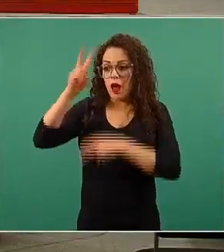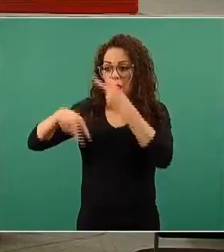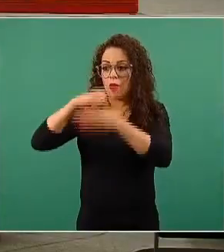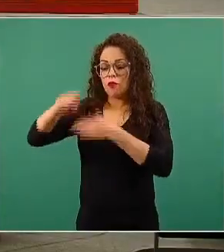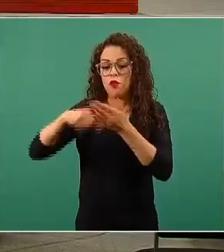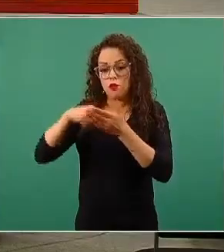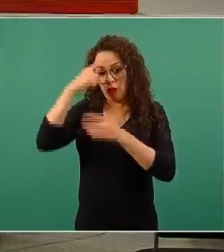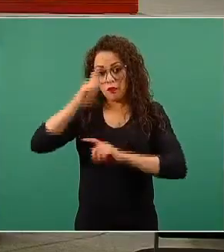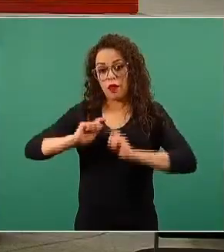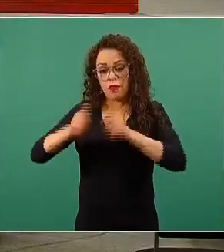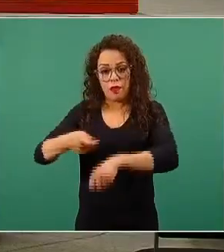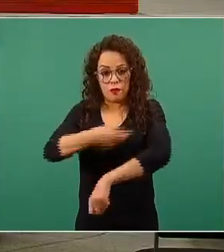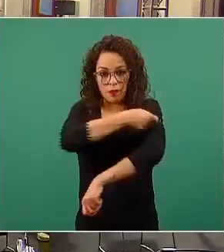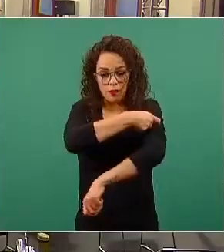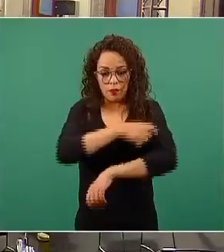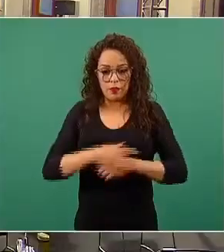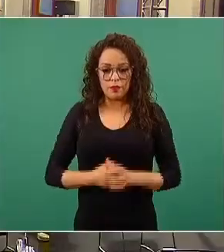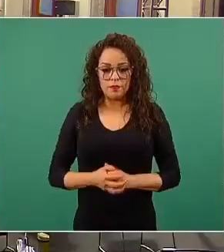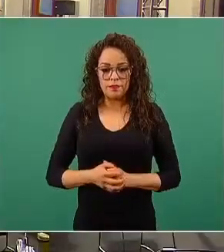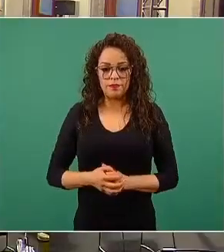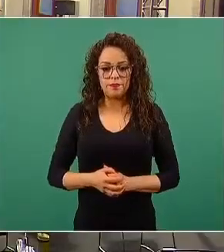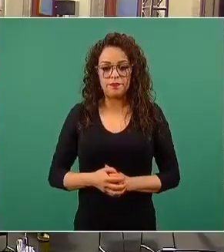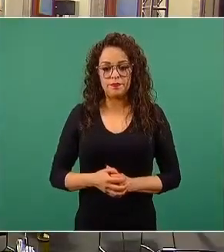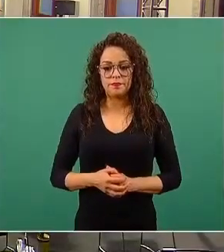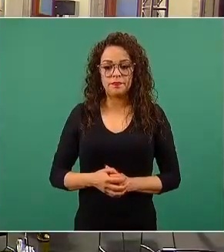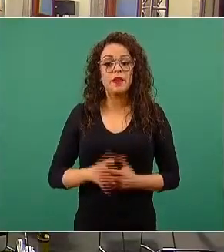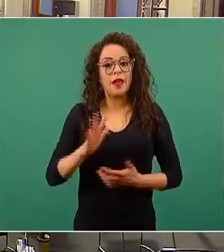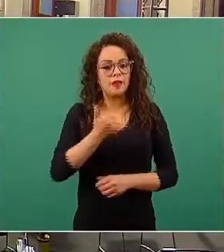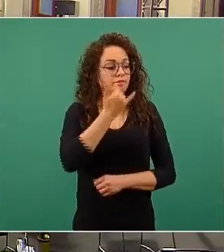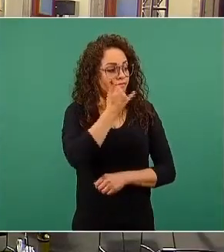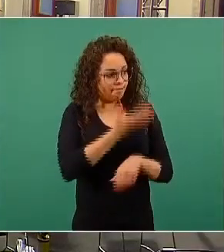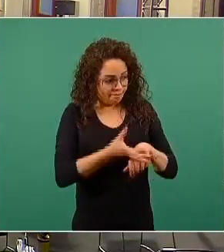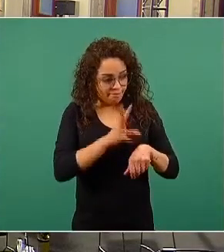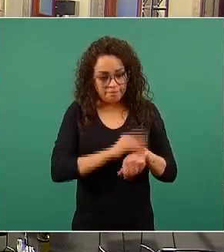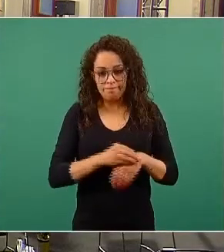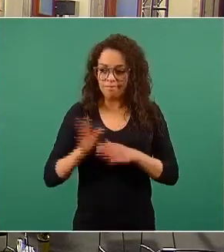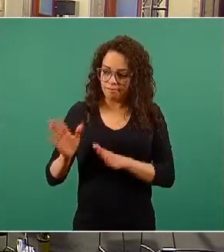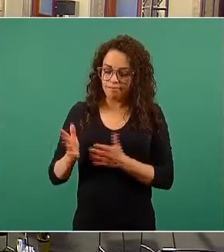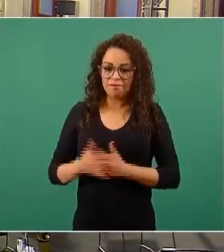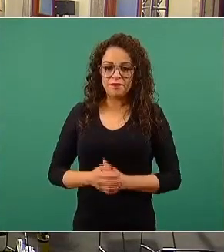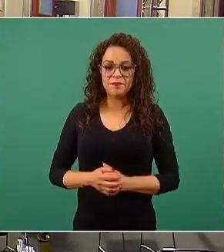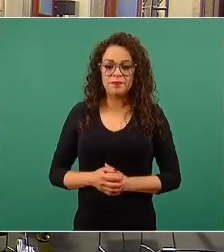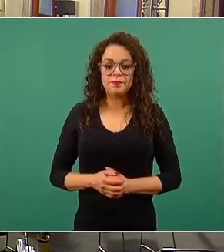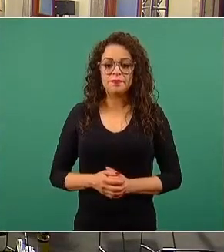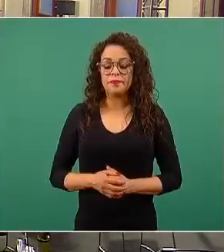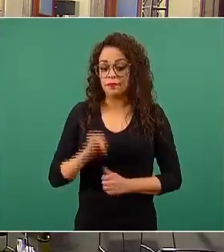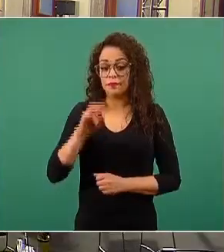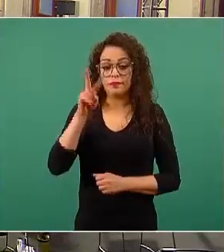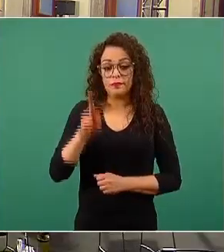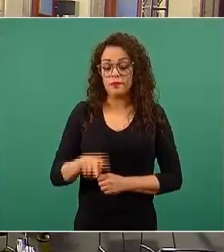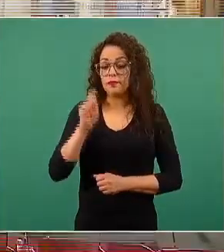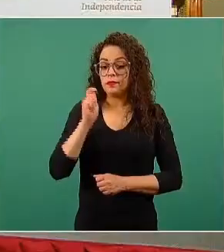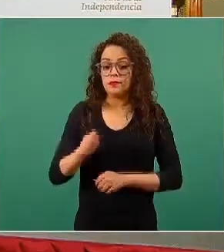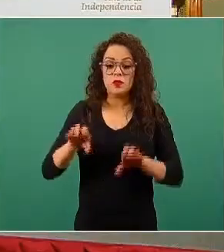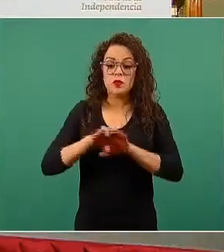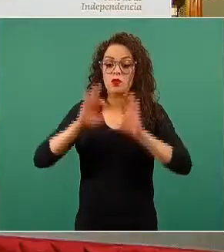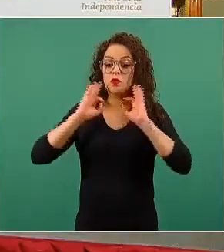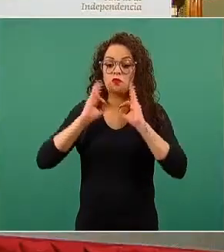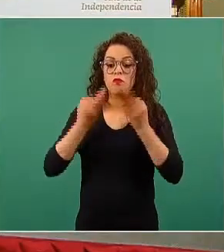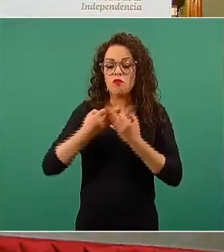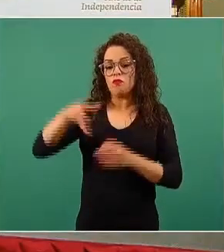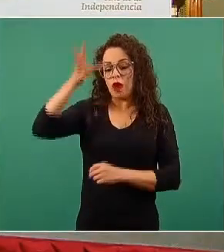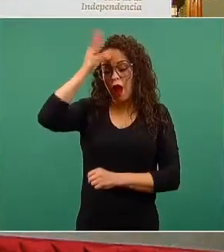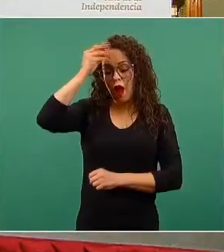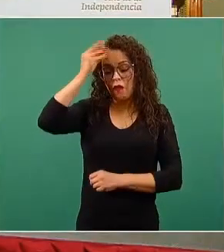Sí, si me permite, subsecretario, por favor, pues, miren, ha sido pues también una forma de aprender y de ir